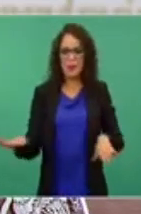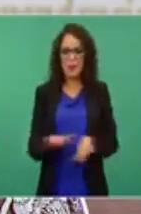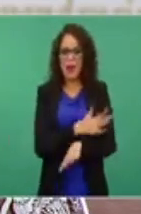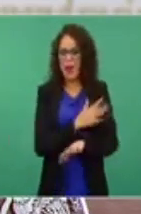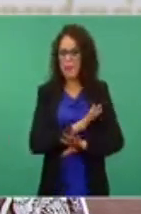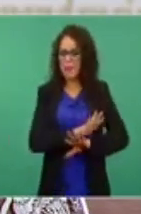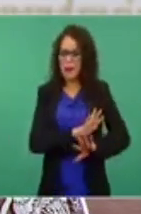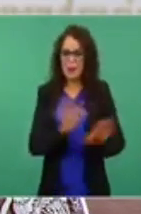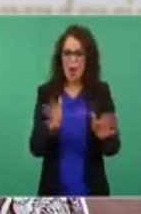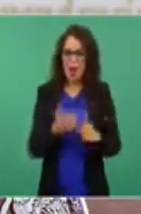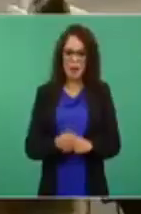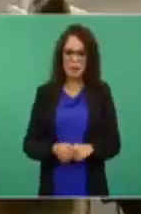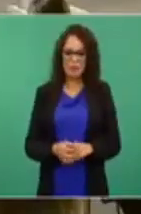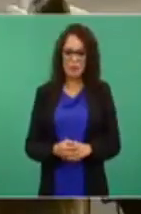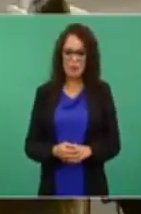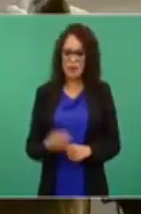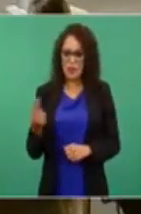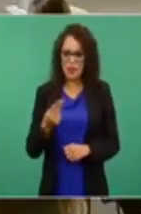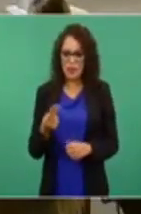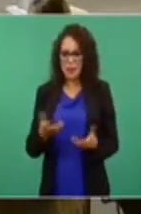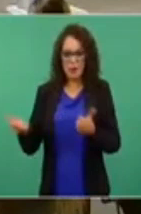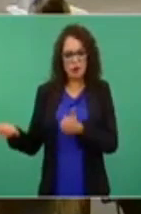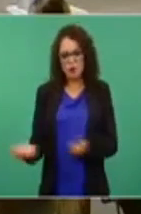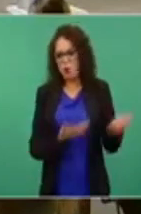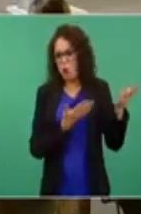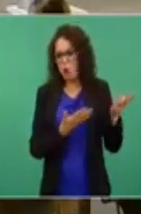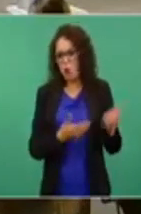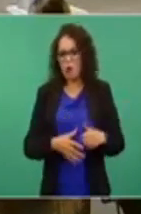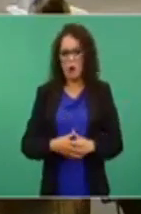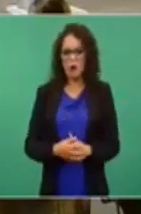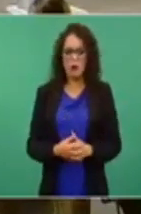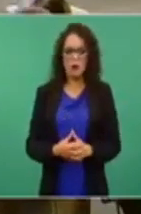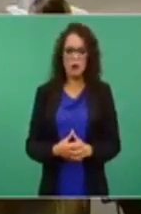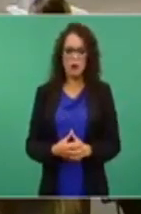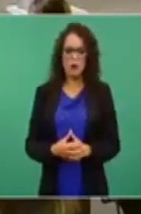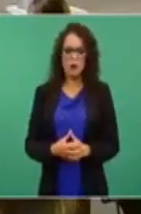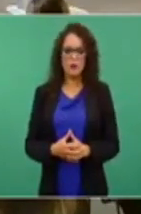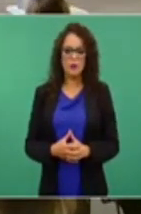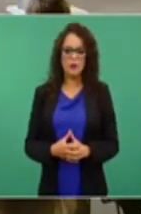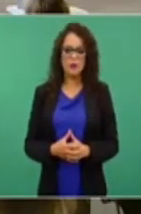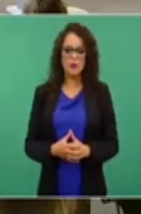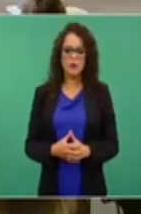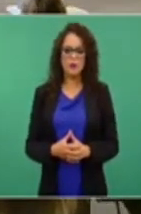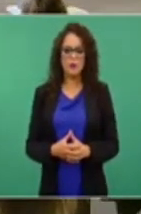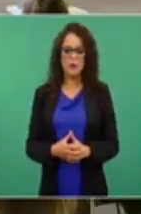Ya tienen el texto. A ver. Nada más que no sé. Bueno.